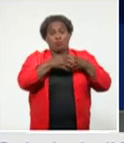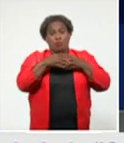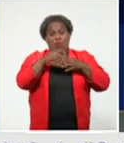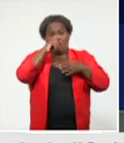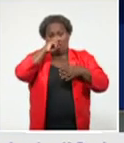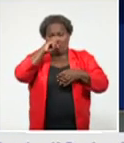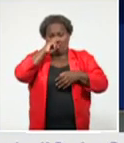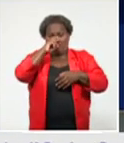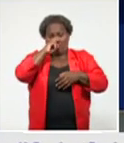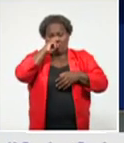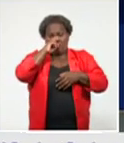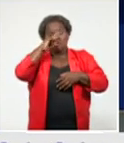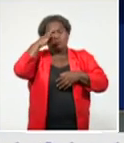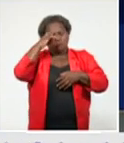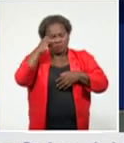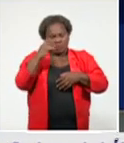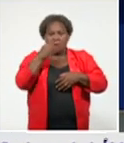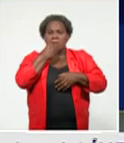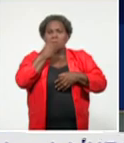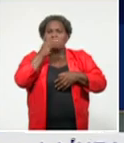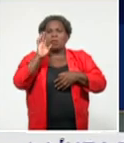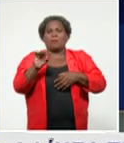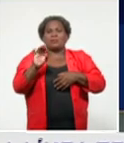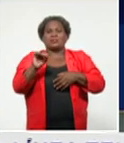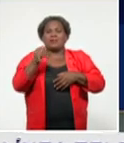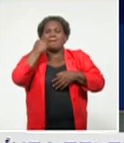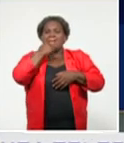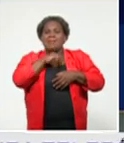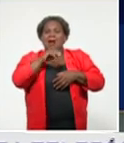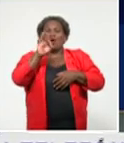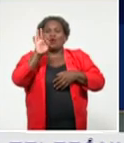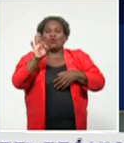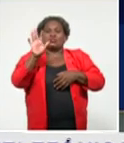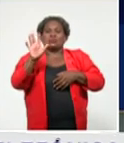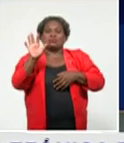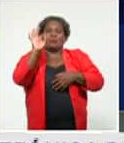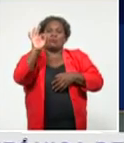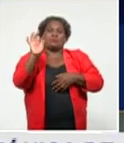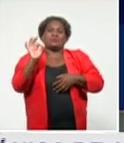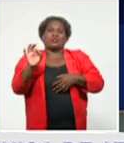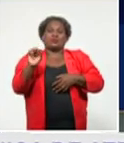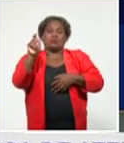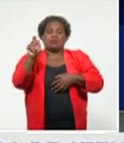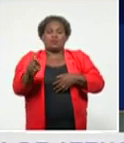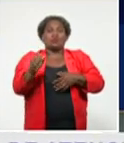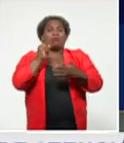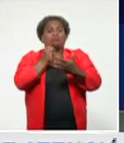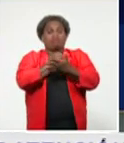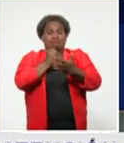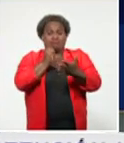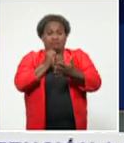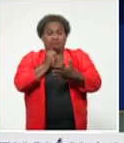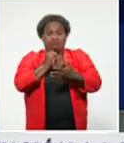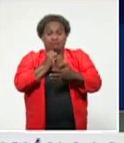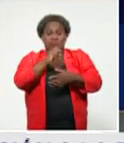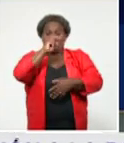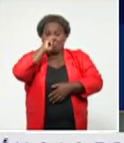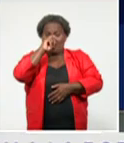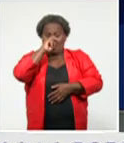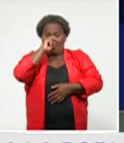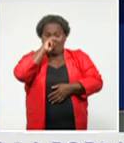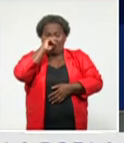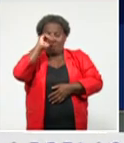formas, sí podemos decir que más del 85% de los casos confirmados en edades pediátricas